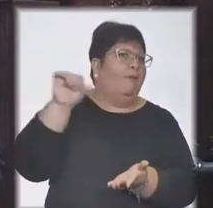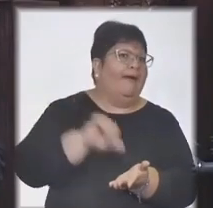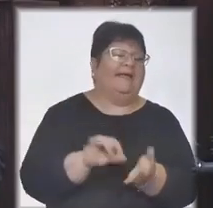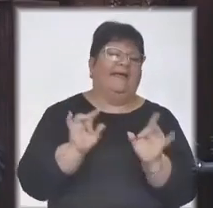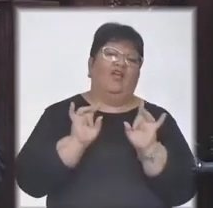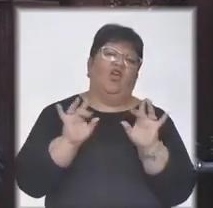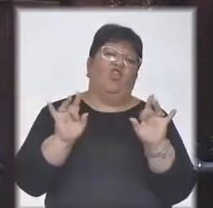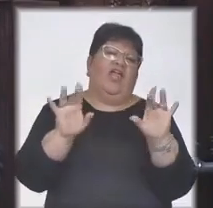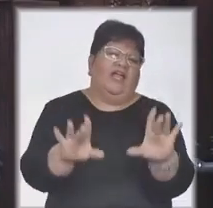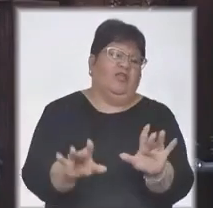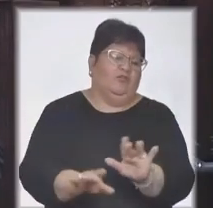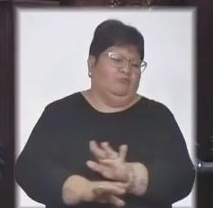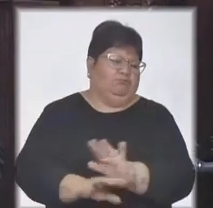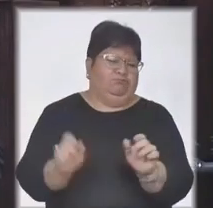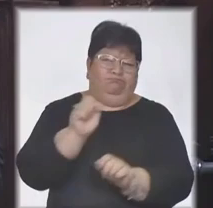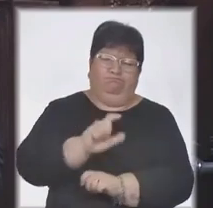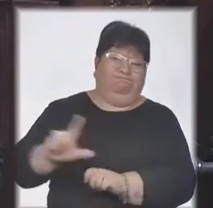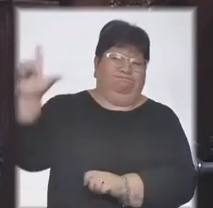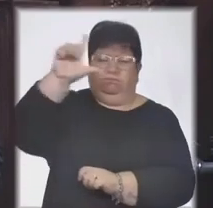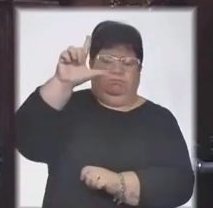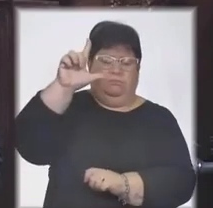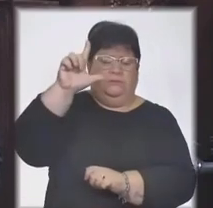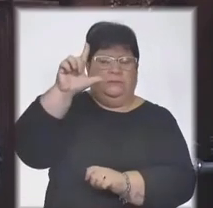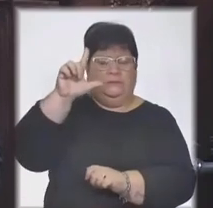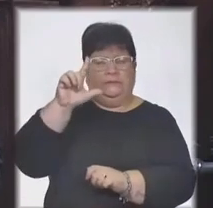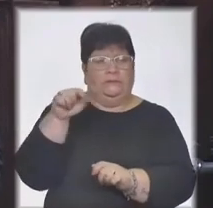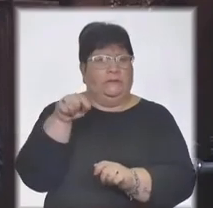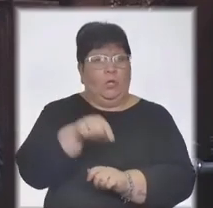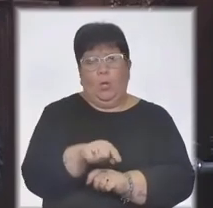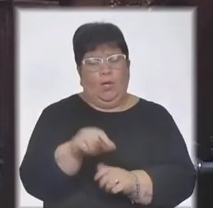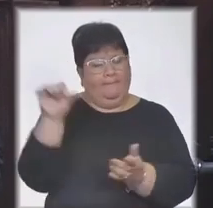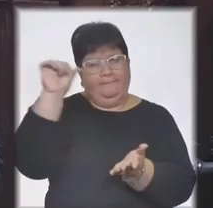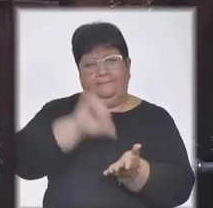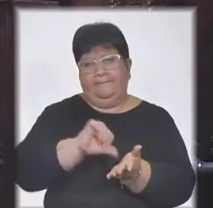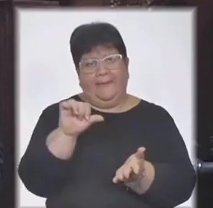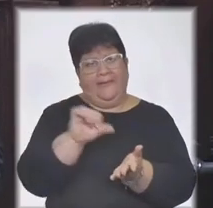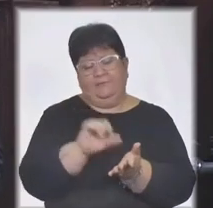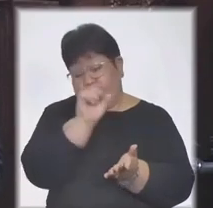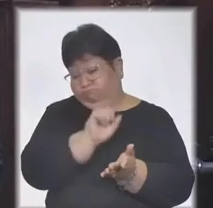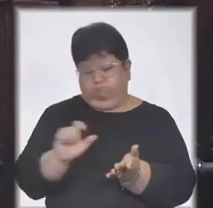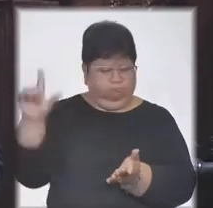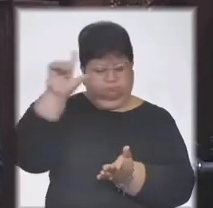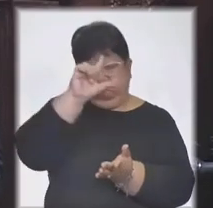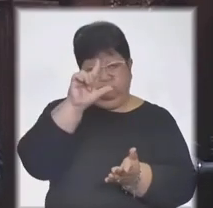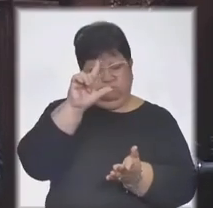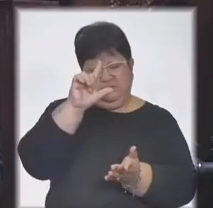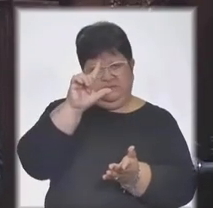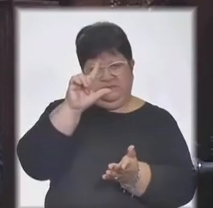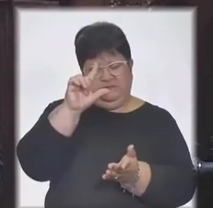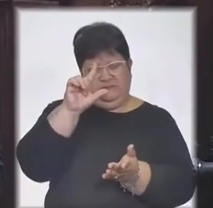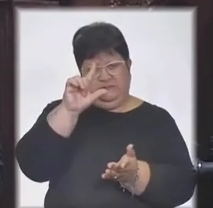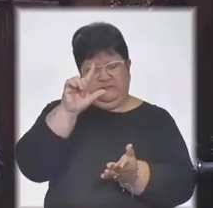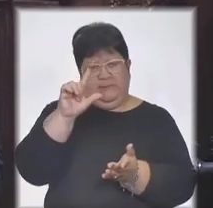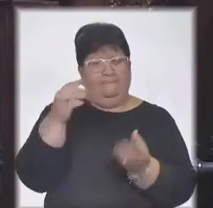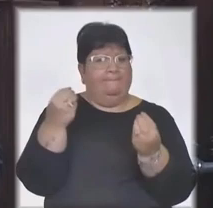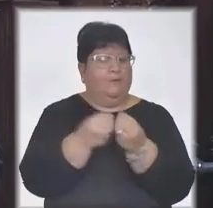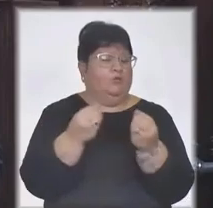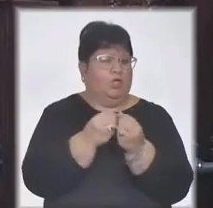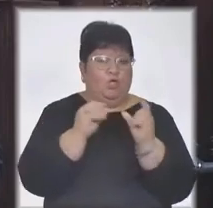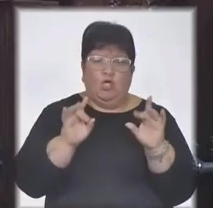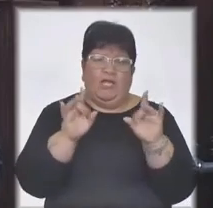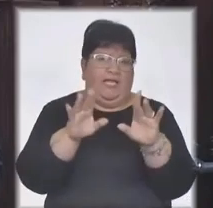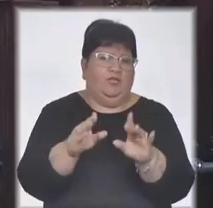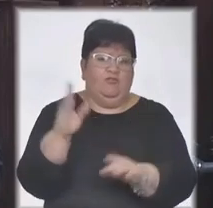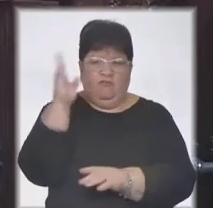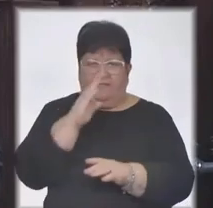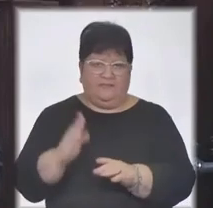contagios de América Latina. Hoy somos el país con la mayor tasa de contagio cada 100.000 habitantes. Superamos a Brasil, señora